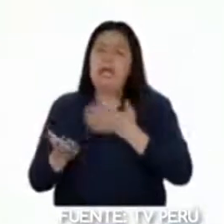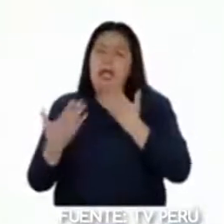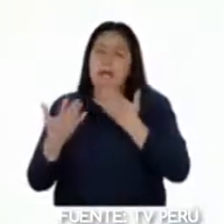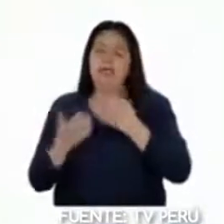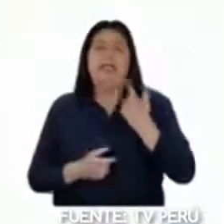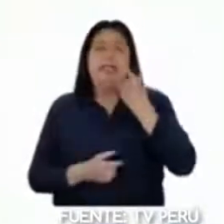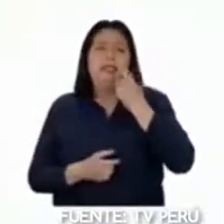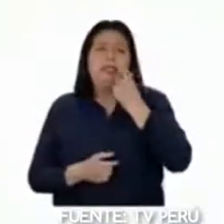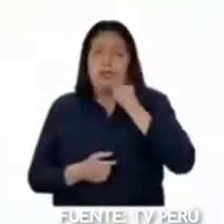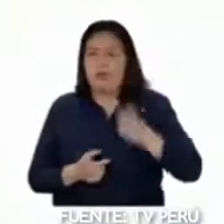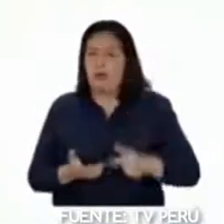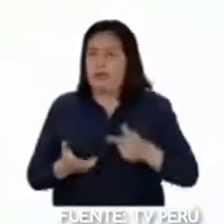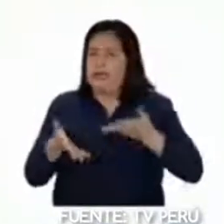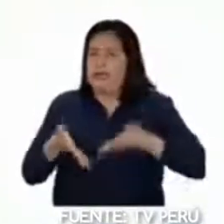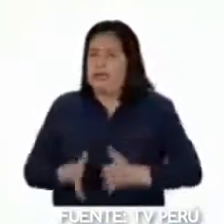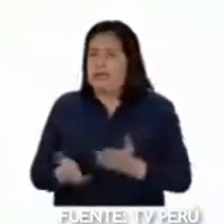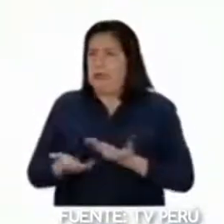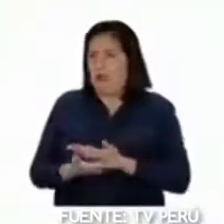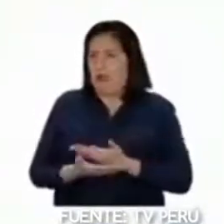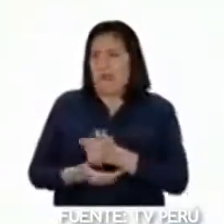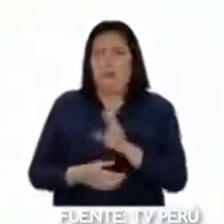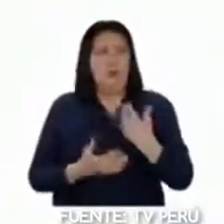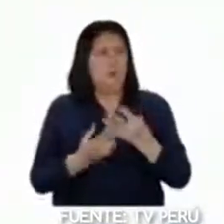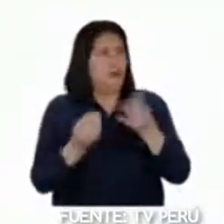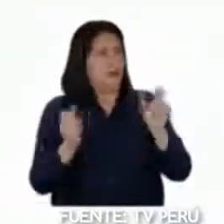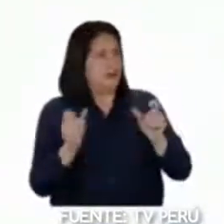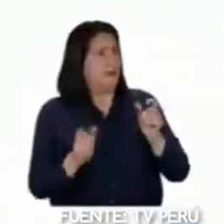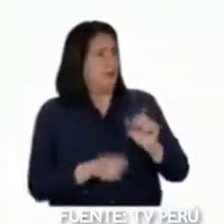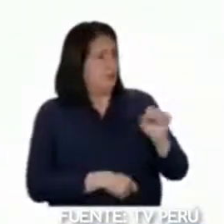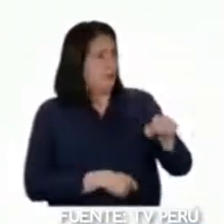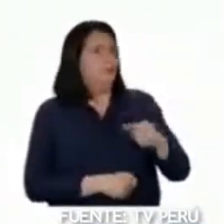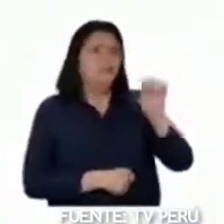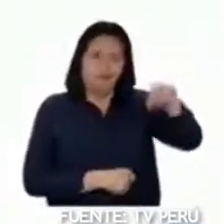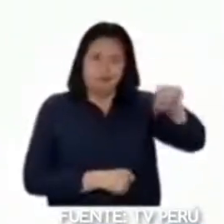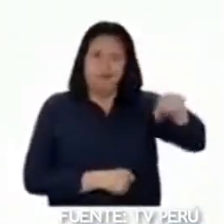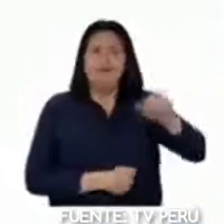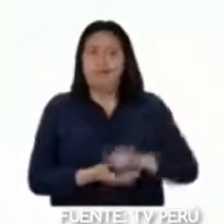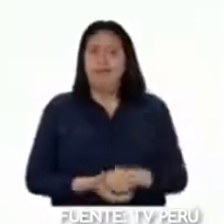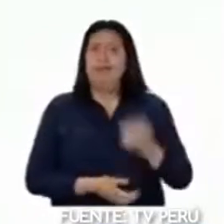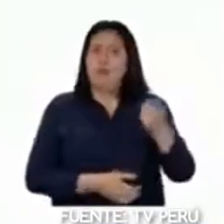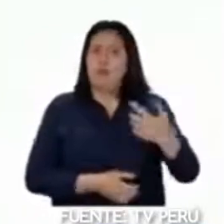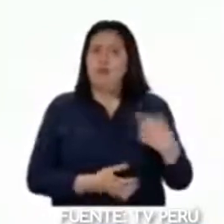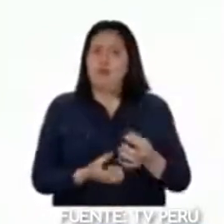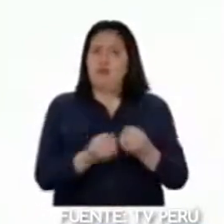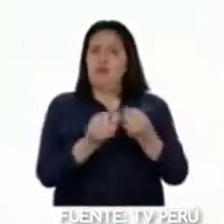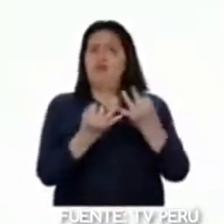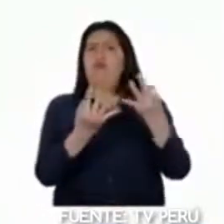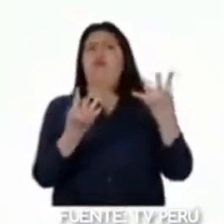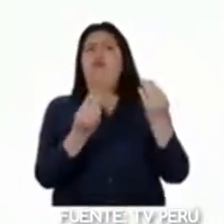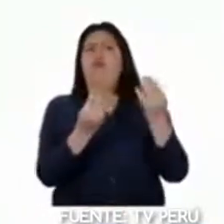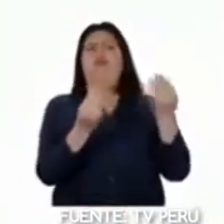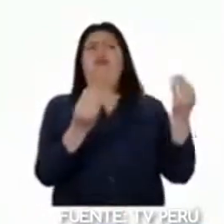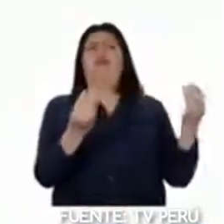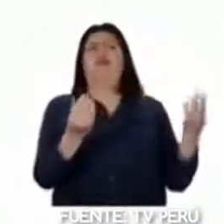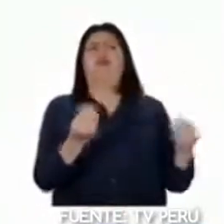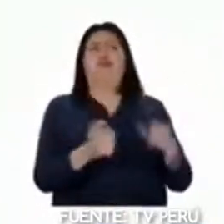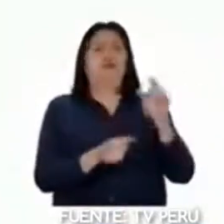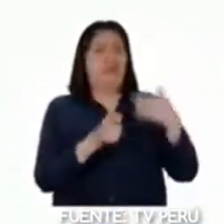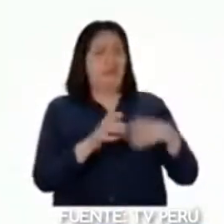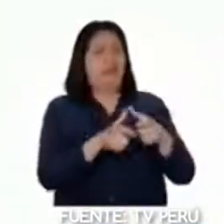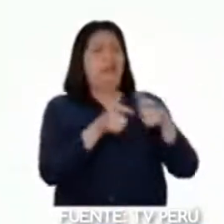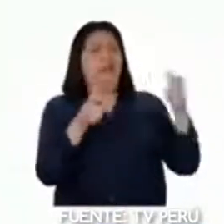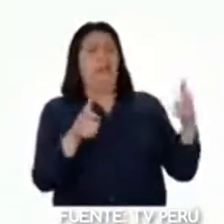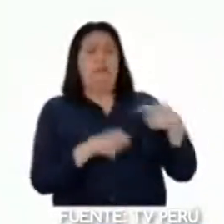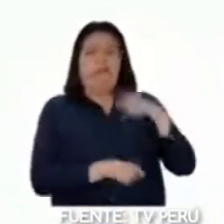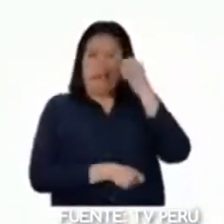Uf, eso definitivamente es un montón, profesor. Así es, Patti. Efectivamente, es una cantidad muy grande.